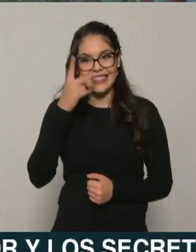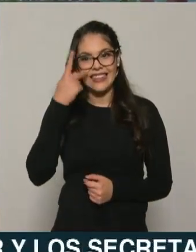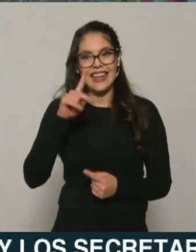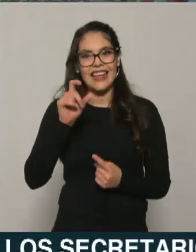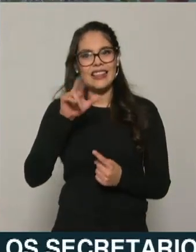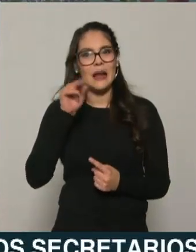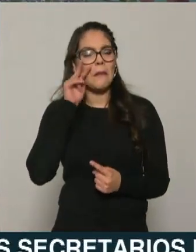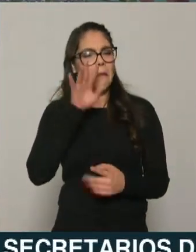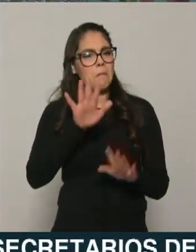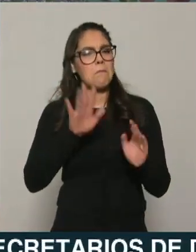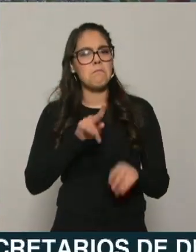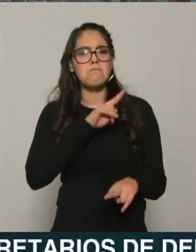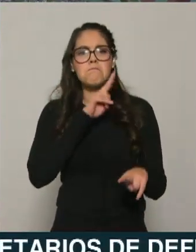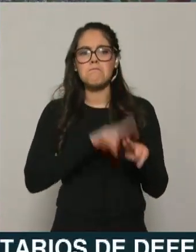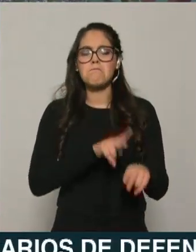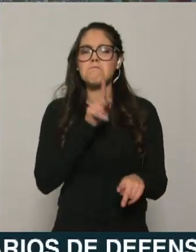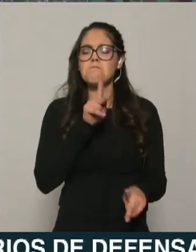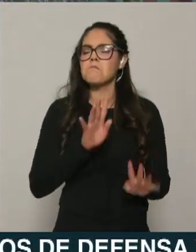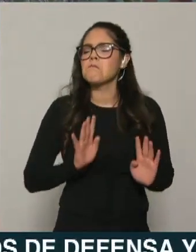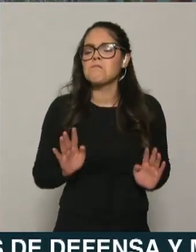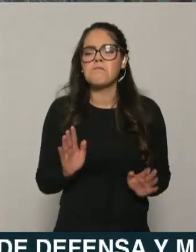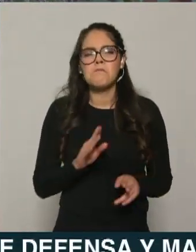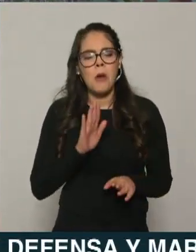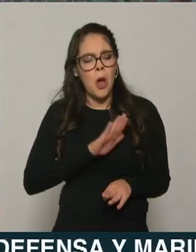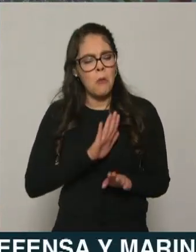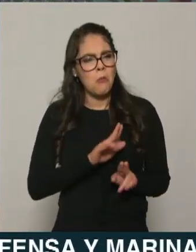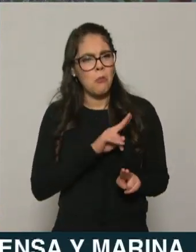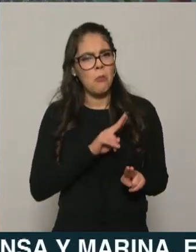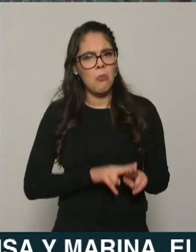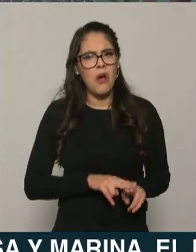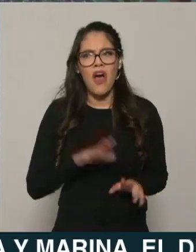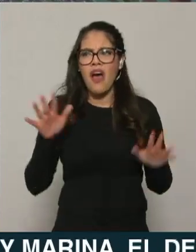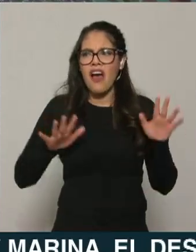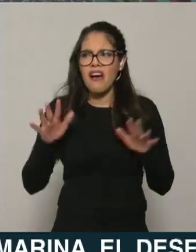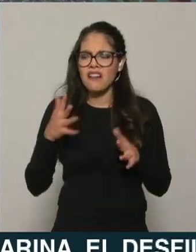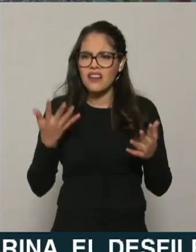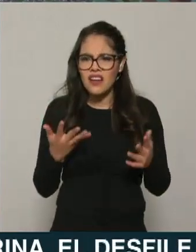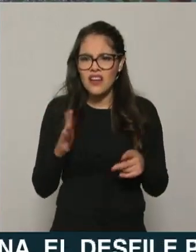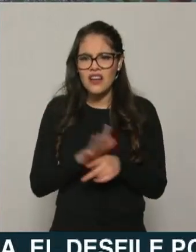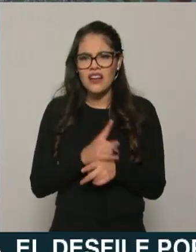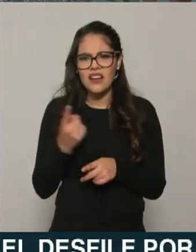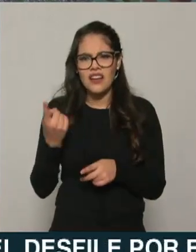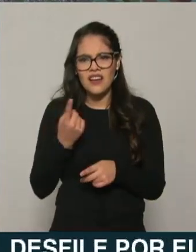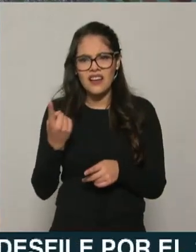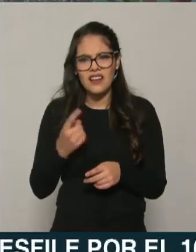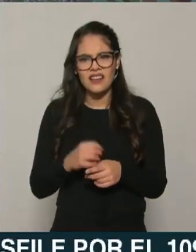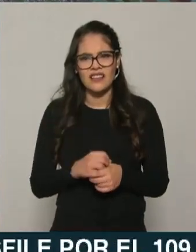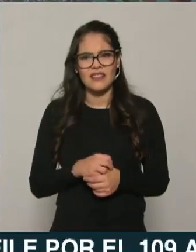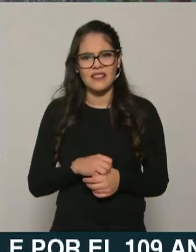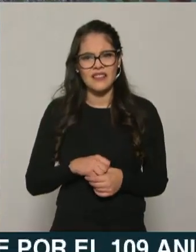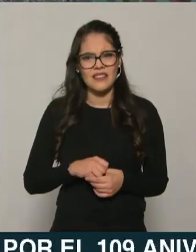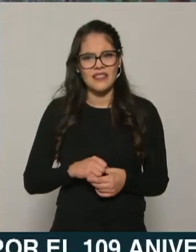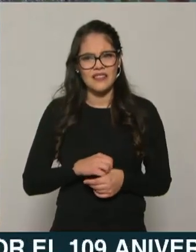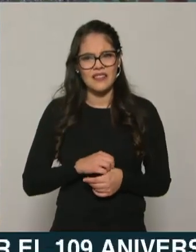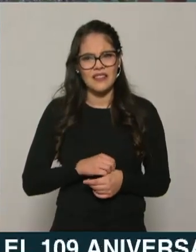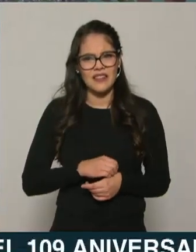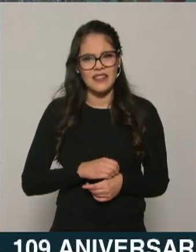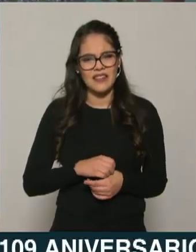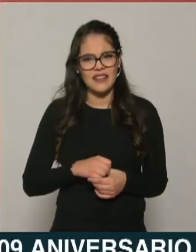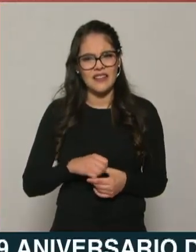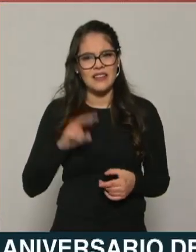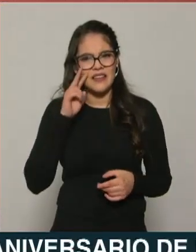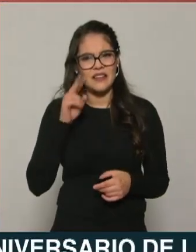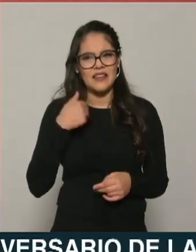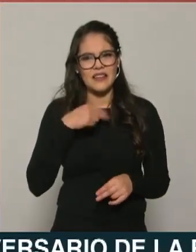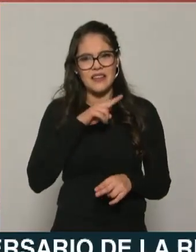como normal. Claro. Ajá. A veces se pregunta, ¿por qué me hacen entre? Sí, como que lo ve